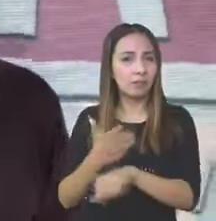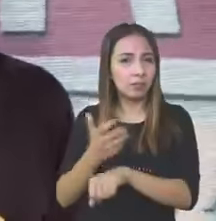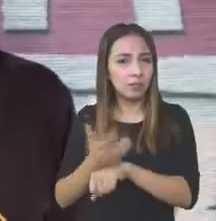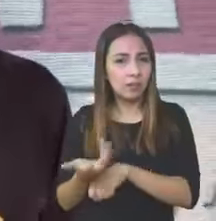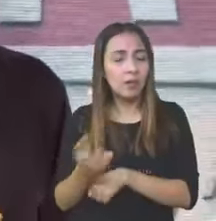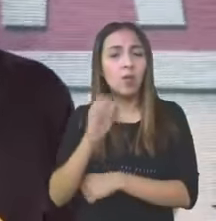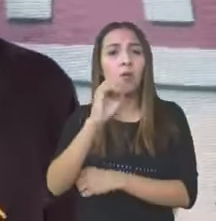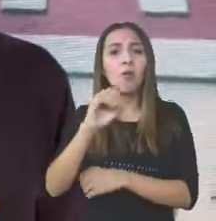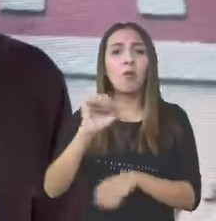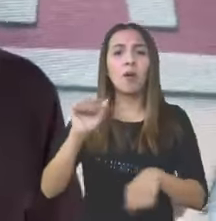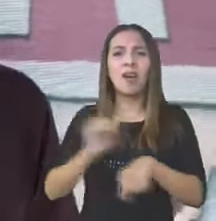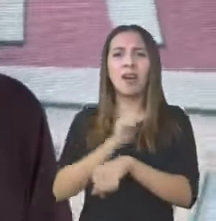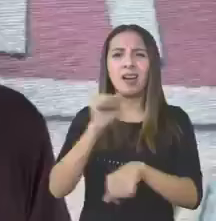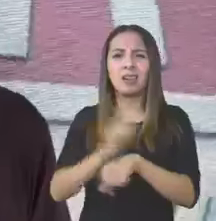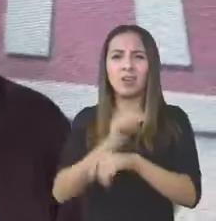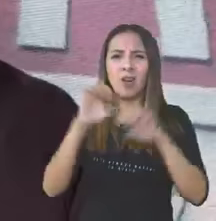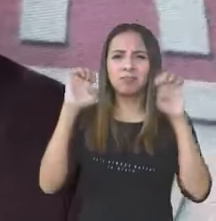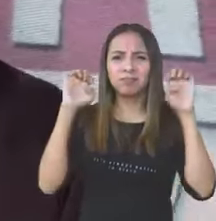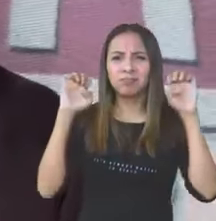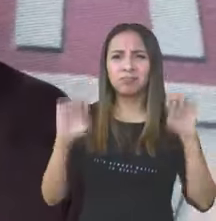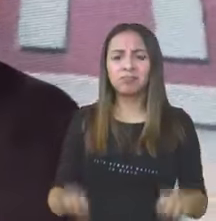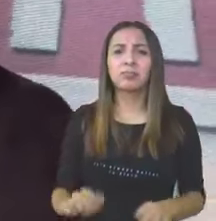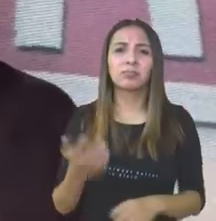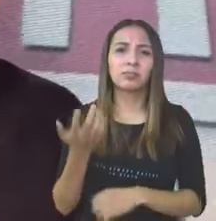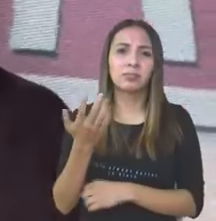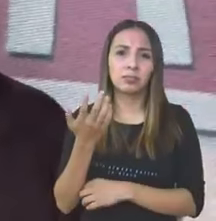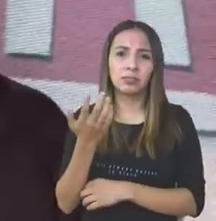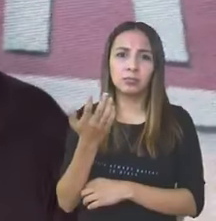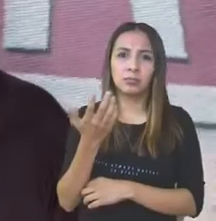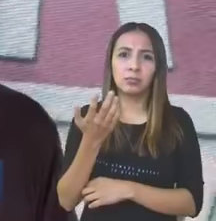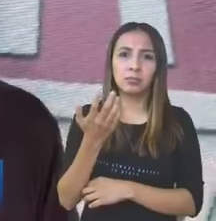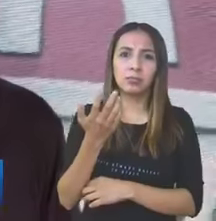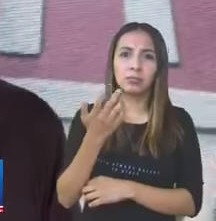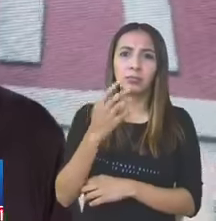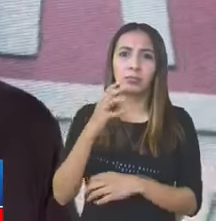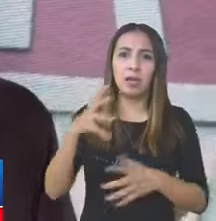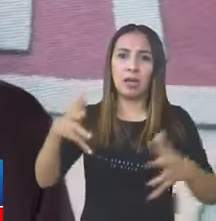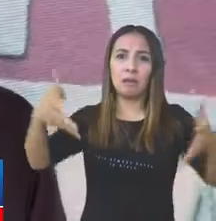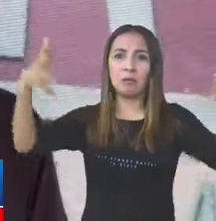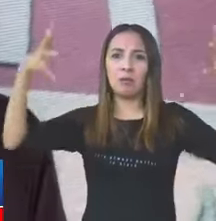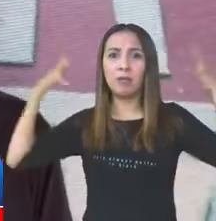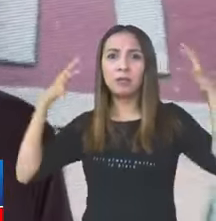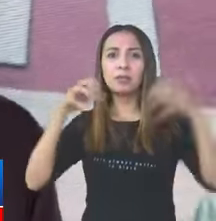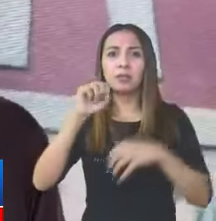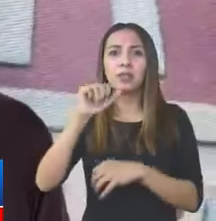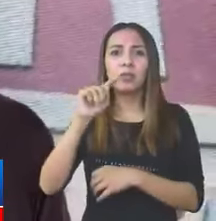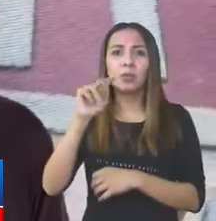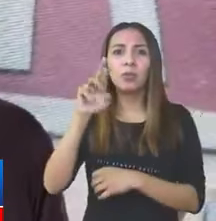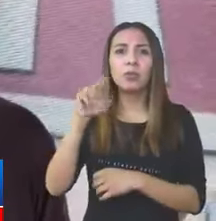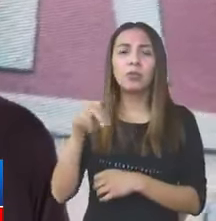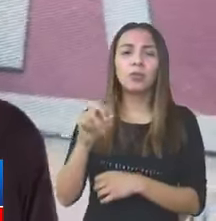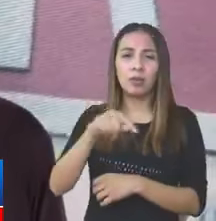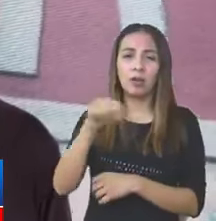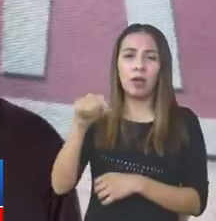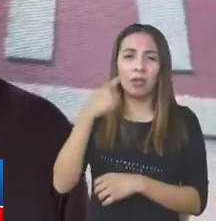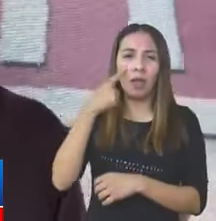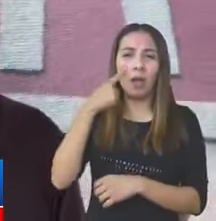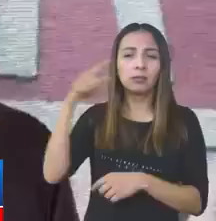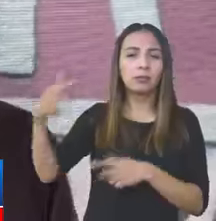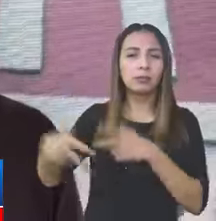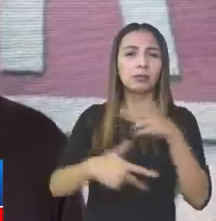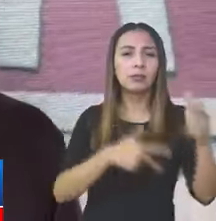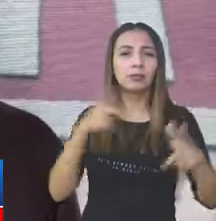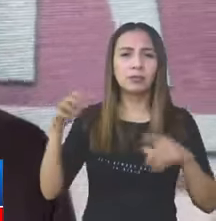O autos último modelo como los Saturn, que las camionetas Saturno que andan de último modelo aquí en la ciudad de Tecate. O sea,